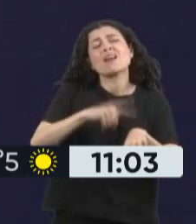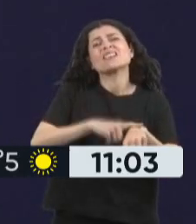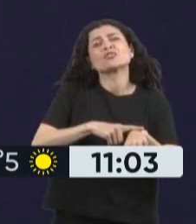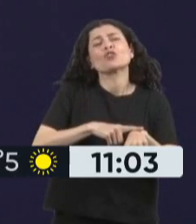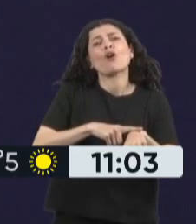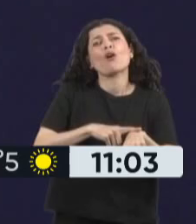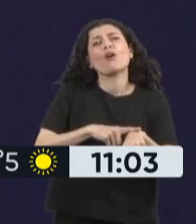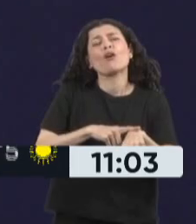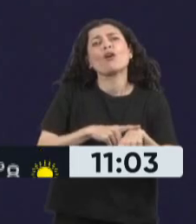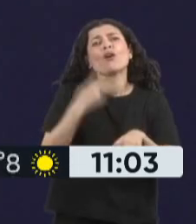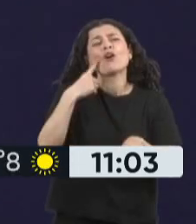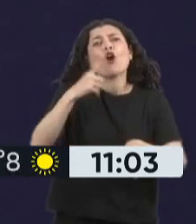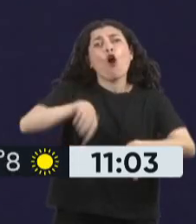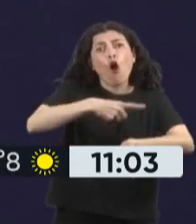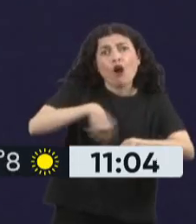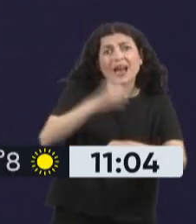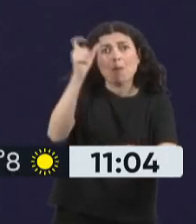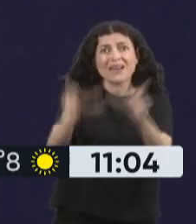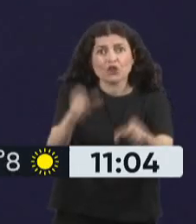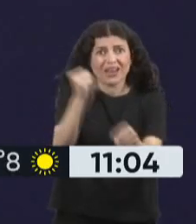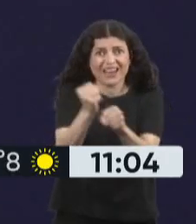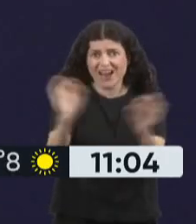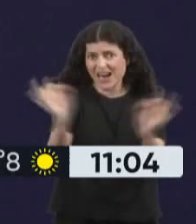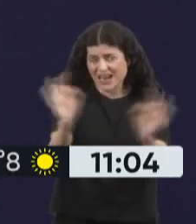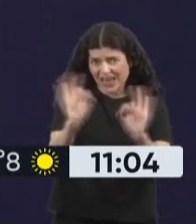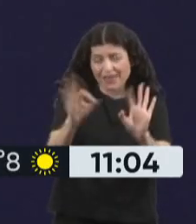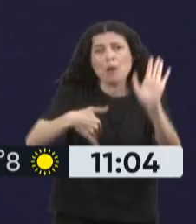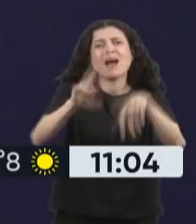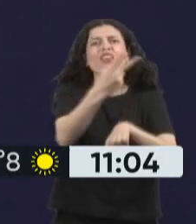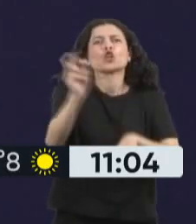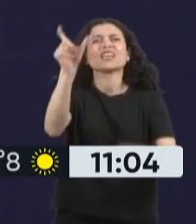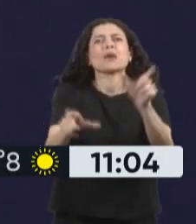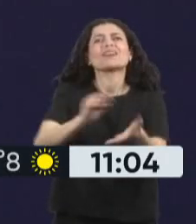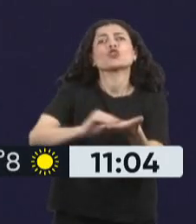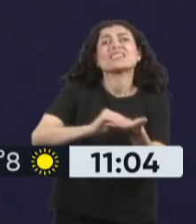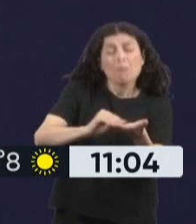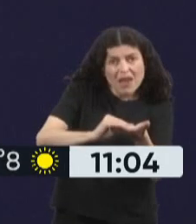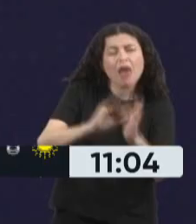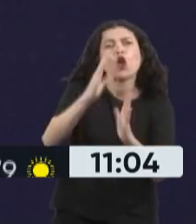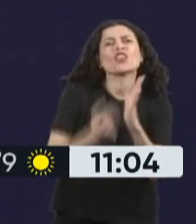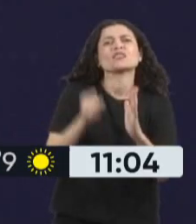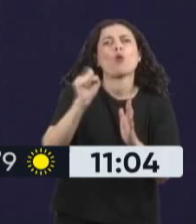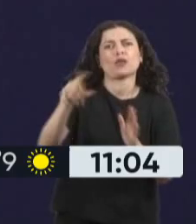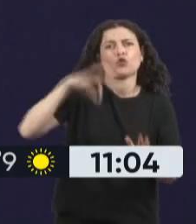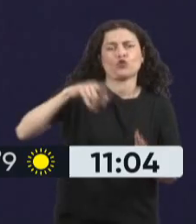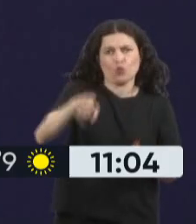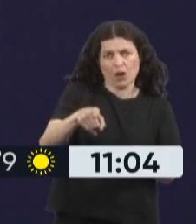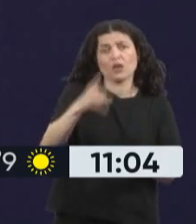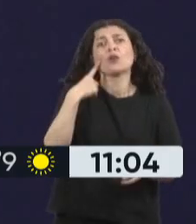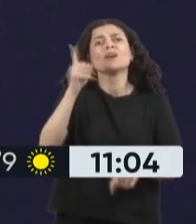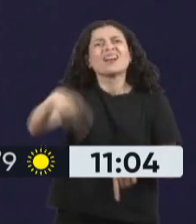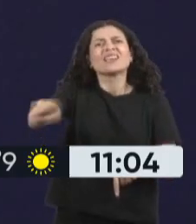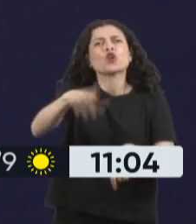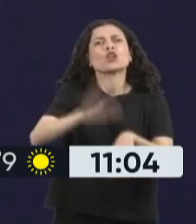descontado cada una de las horas no trabajadas a más de 200 empleados ligados al sindicato de pilotos que causaron demoras y